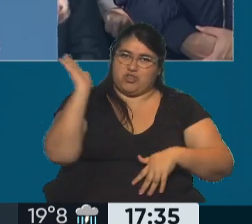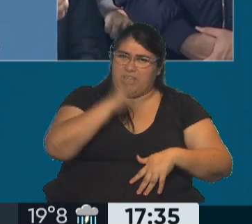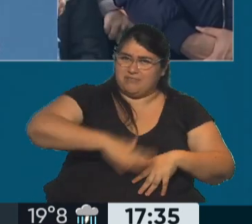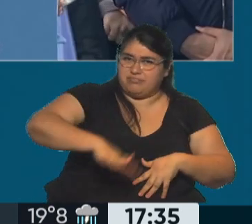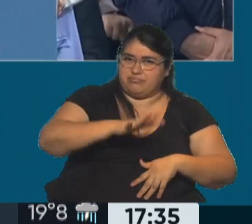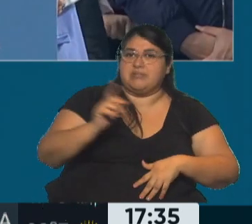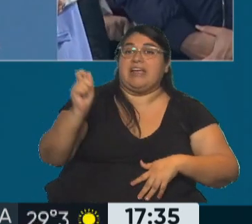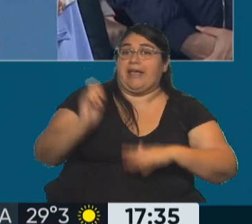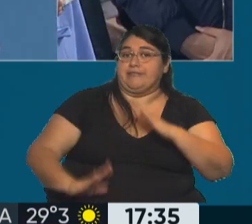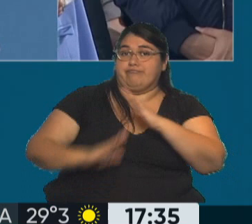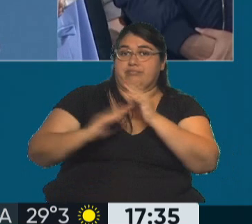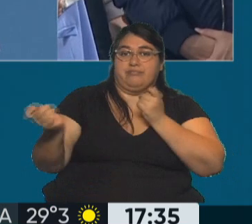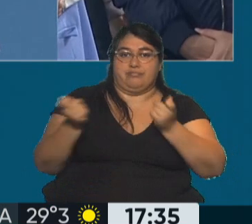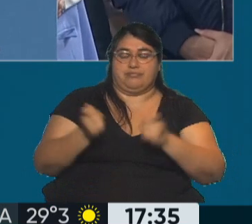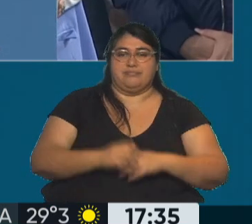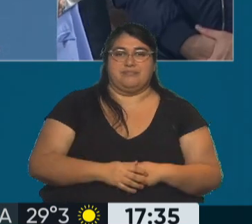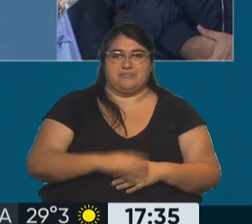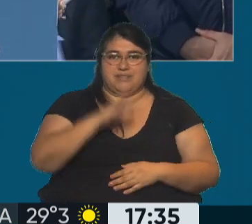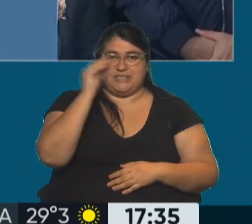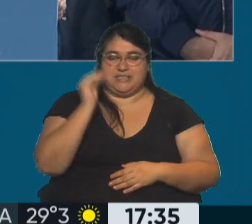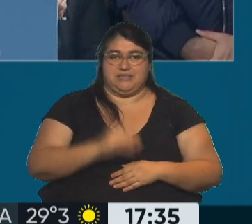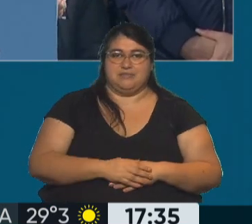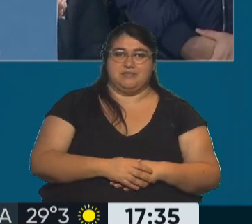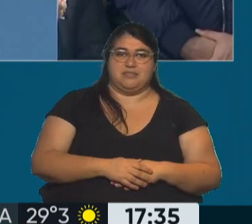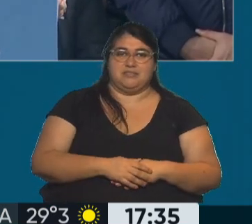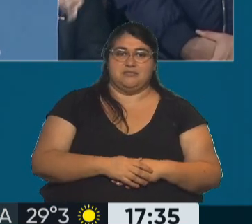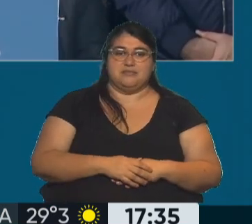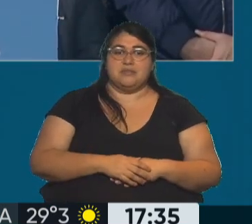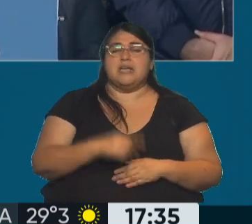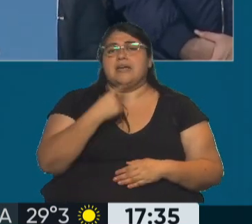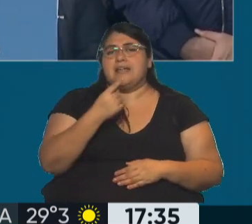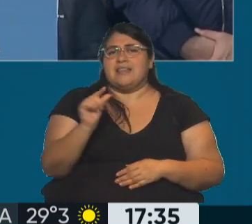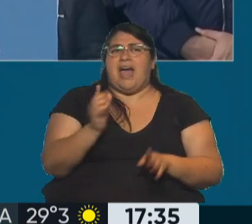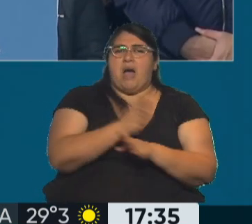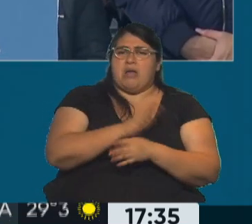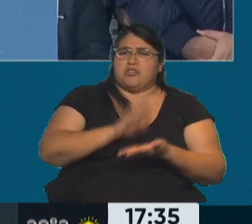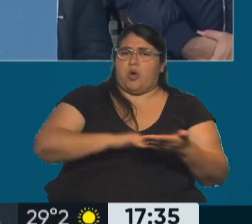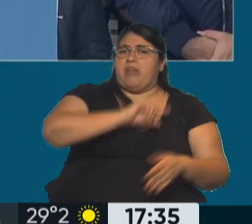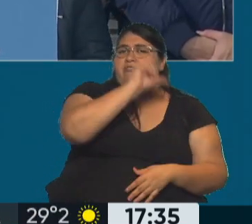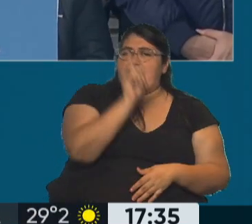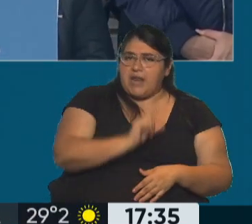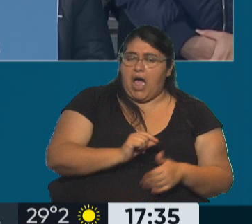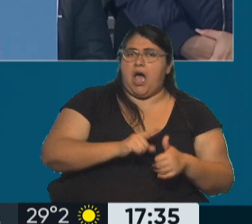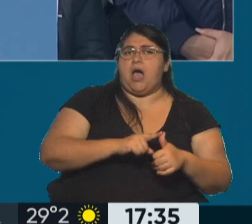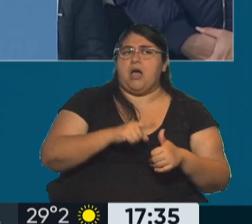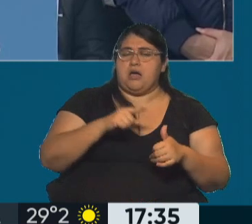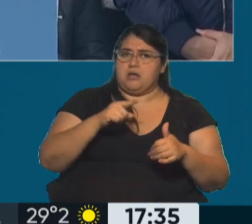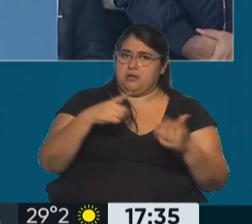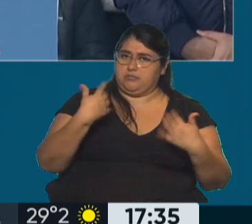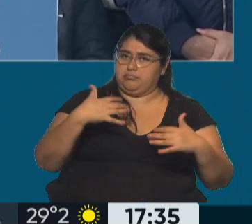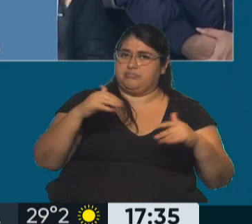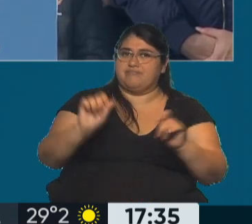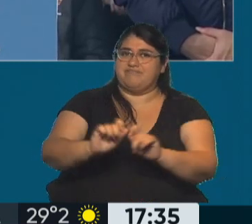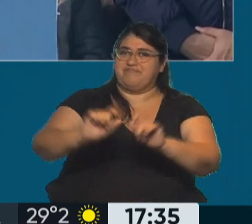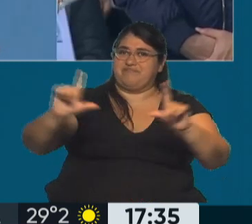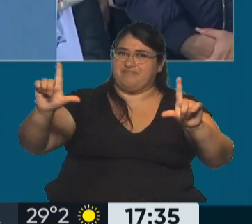la vicepresidenta de la Nación, ¿no? Nicolás, hablabas recién del federalismo, ¿no? Y esto de esa imagen que se pudo ver en pantalla, en ese